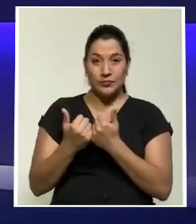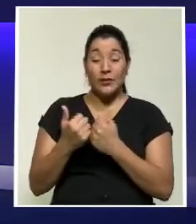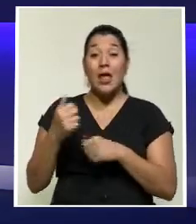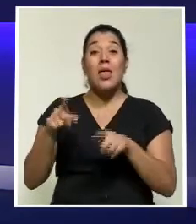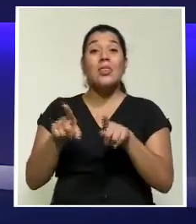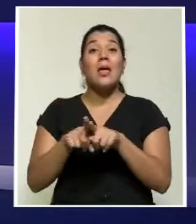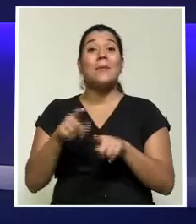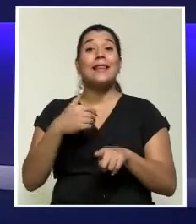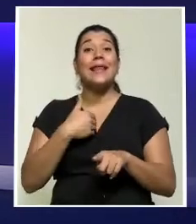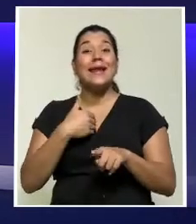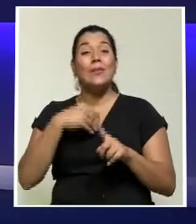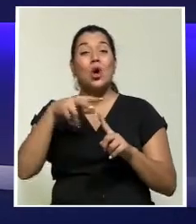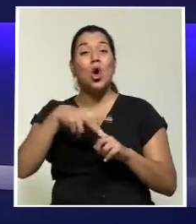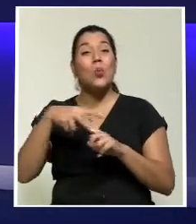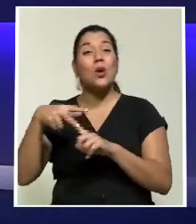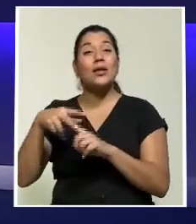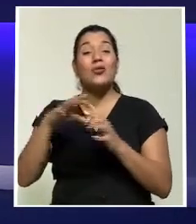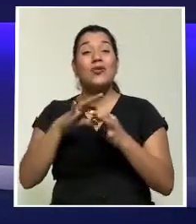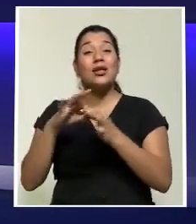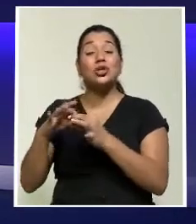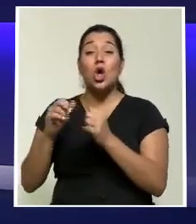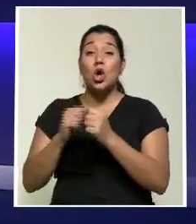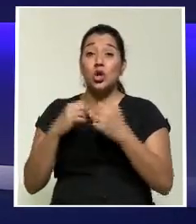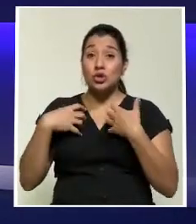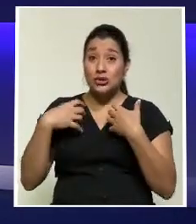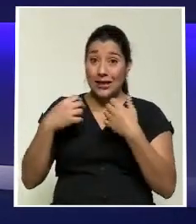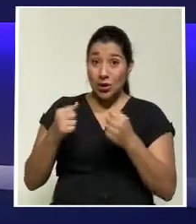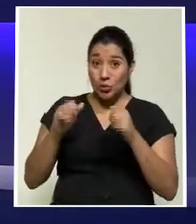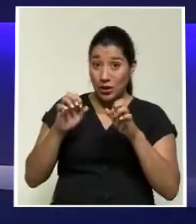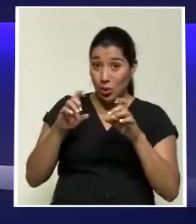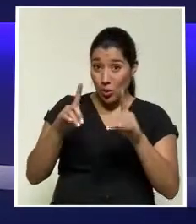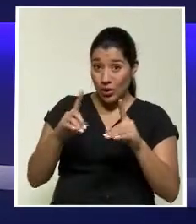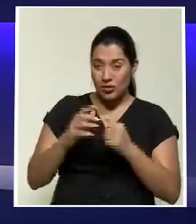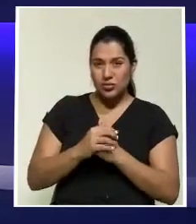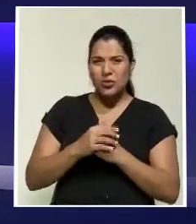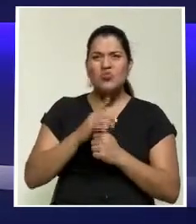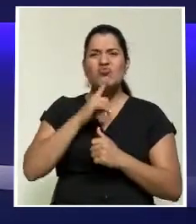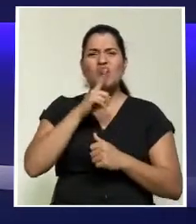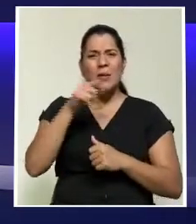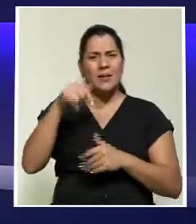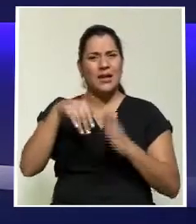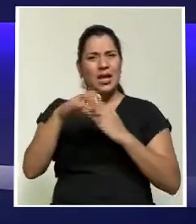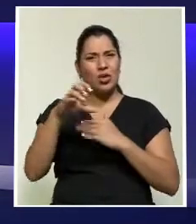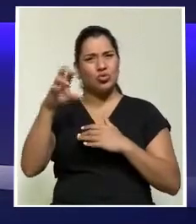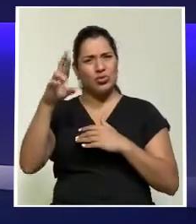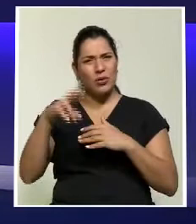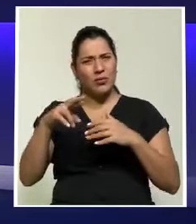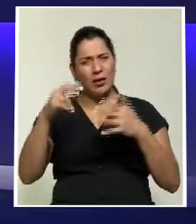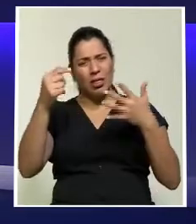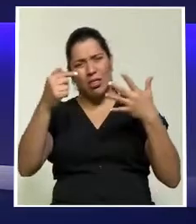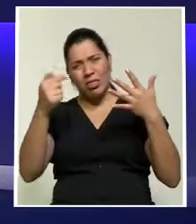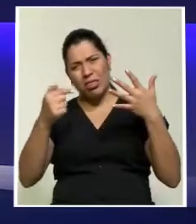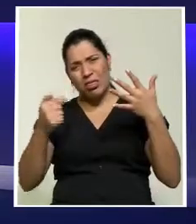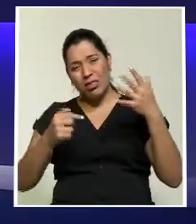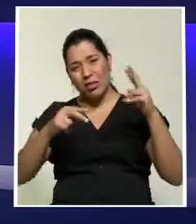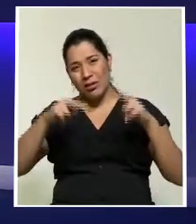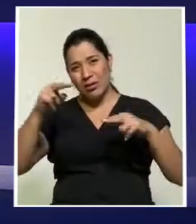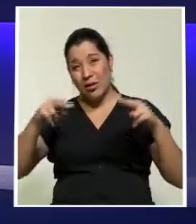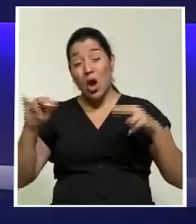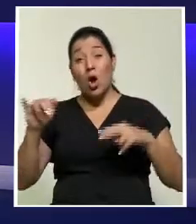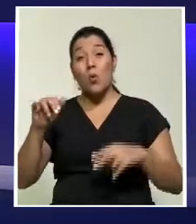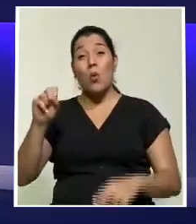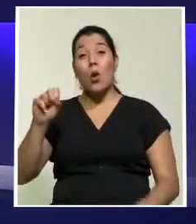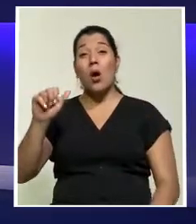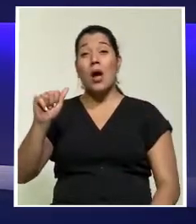Tenemos también cooperativas vinculadas a salud, a educación. En realidad, aquí en Costa Rica hay una diversidad enorme. Las asadas